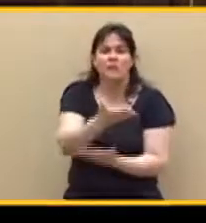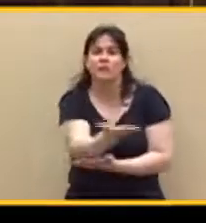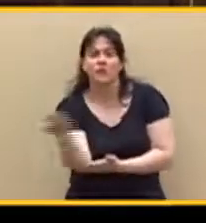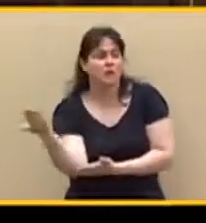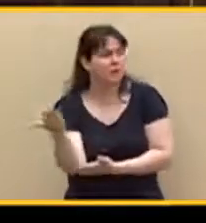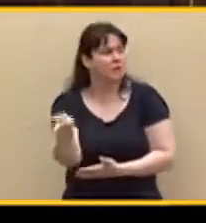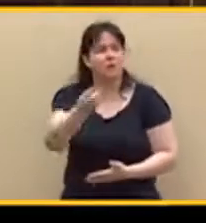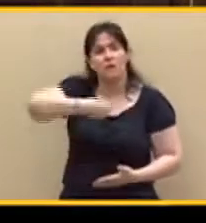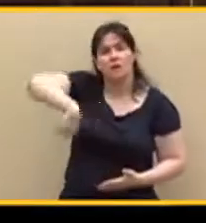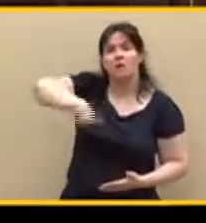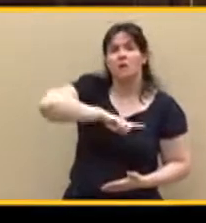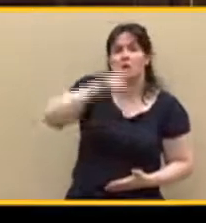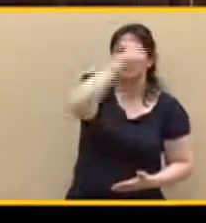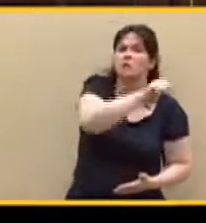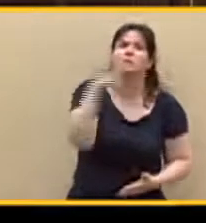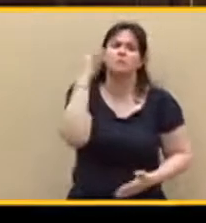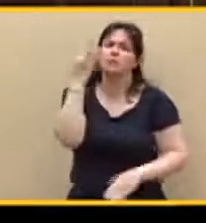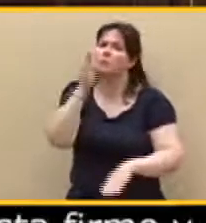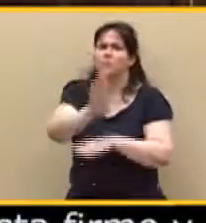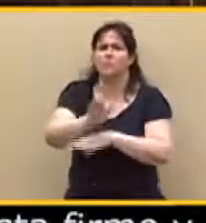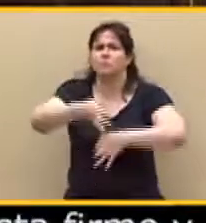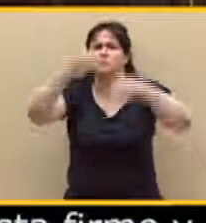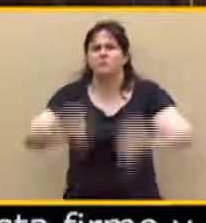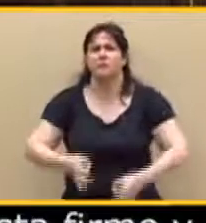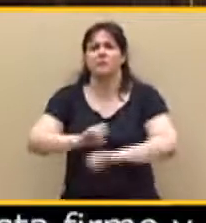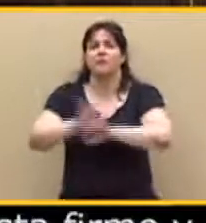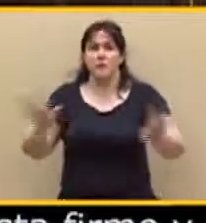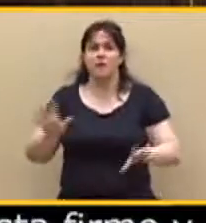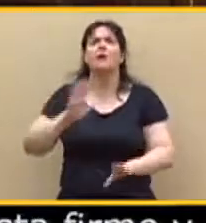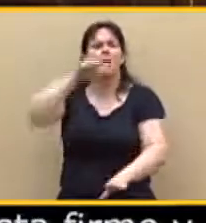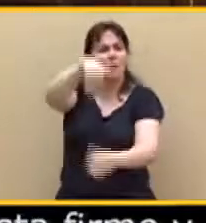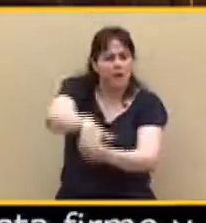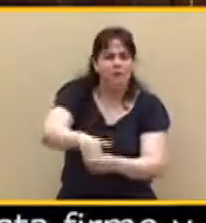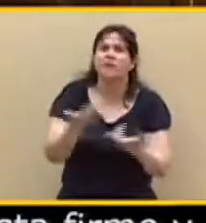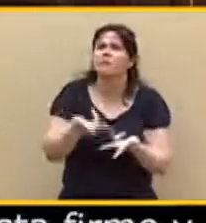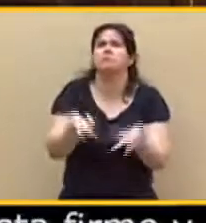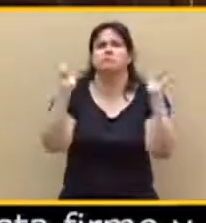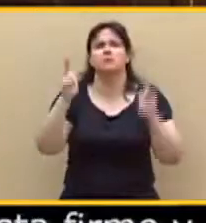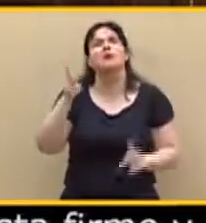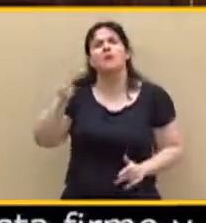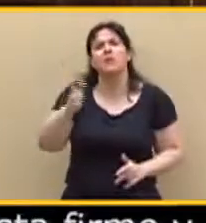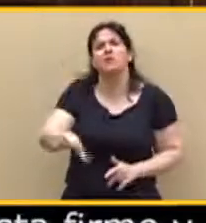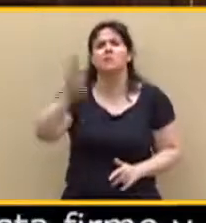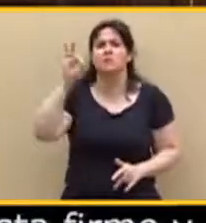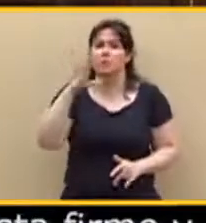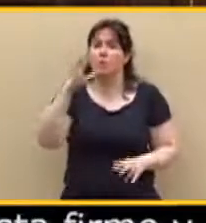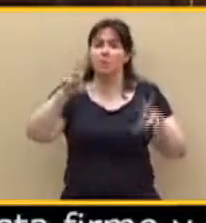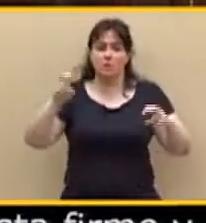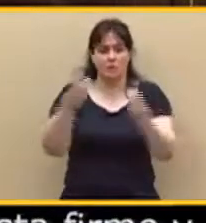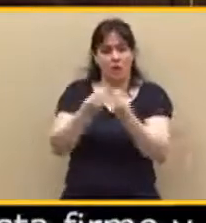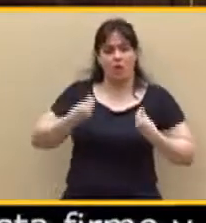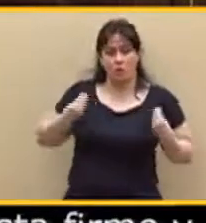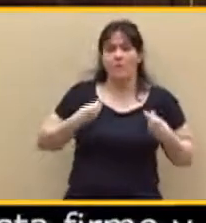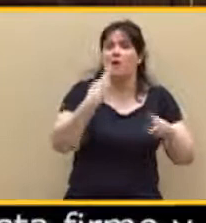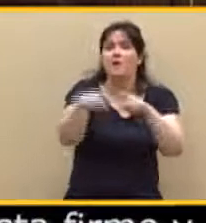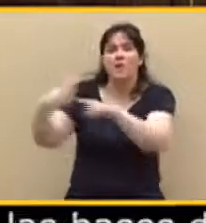propuesta firme y clara. Referéndum, derecho a decidir, para que las bases de la convivencia entre las diferentes naciones y pueblos de este